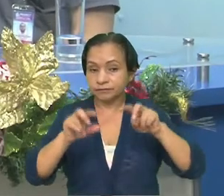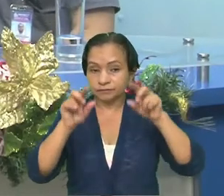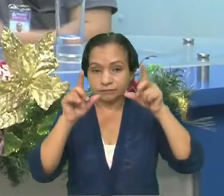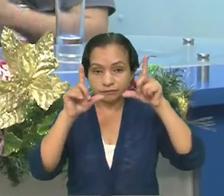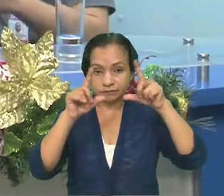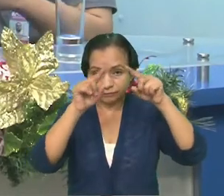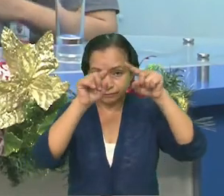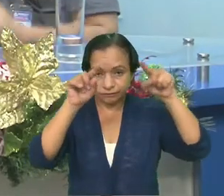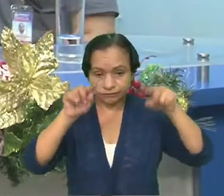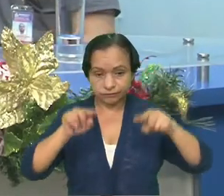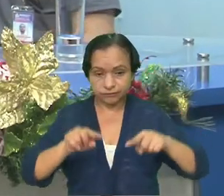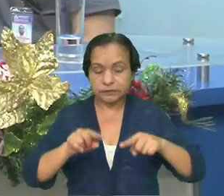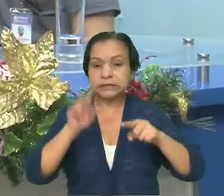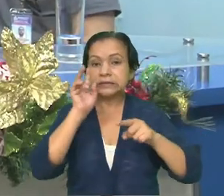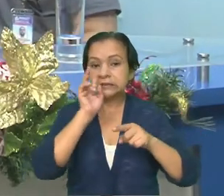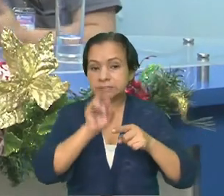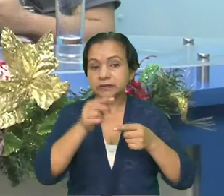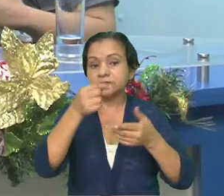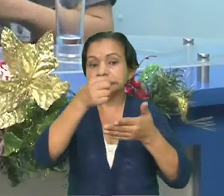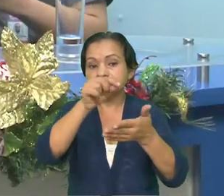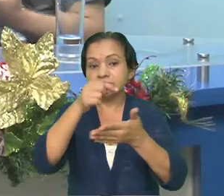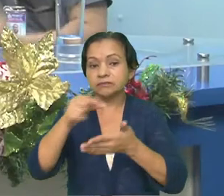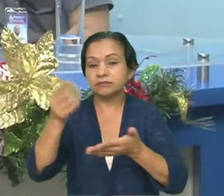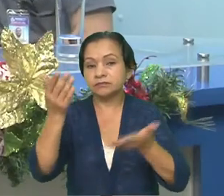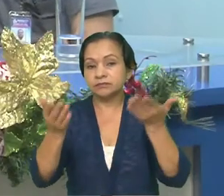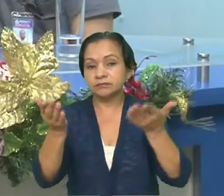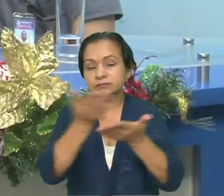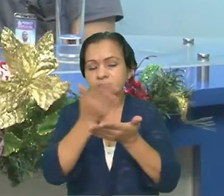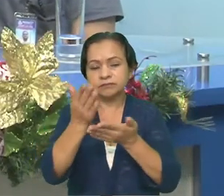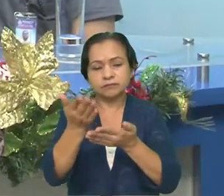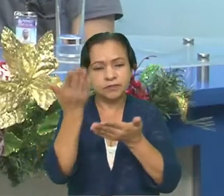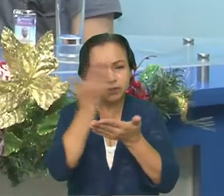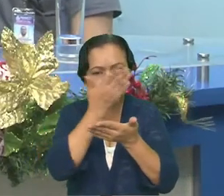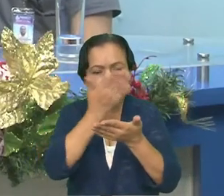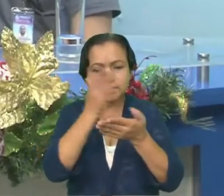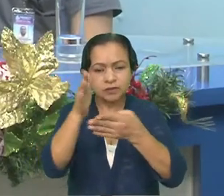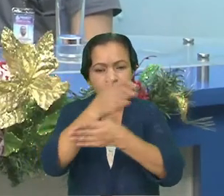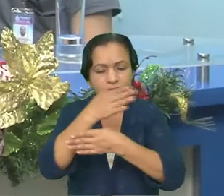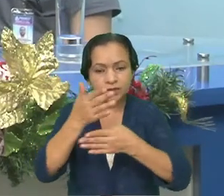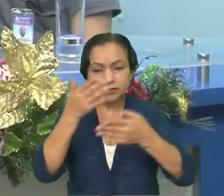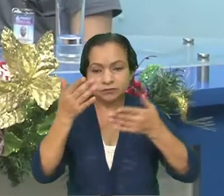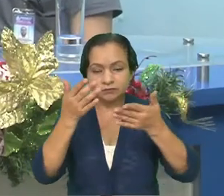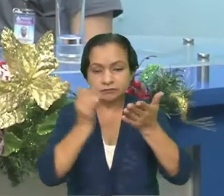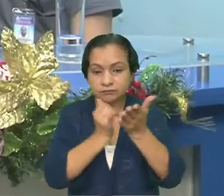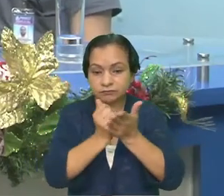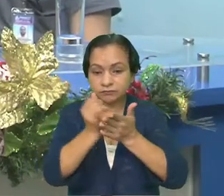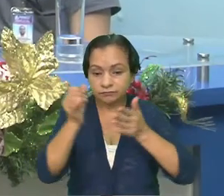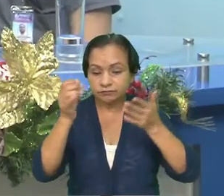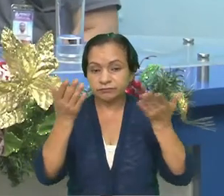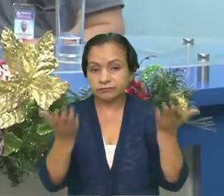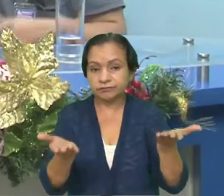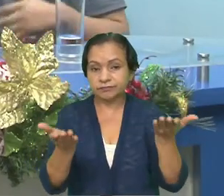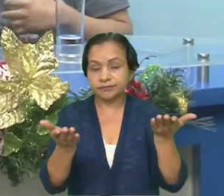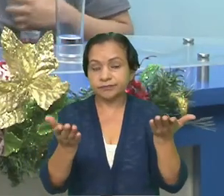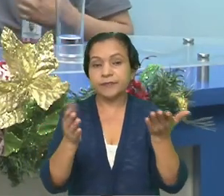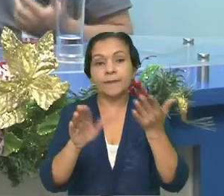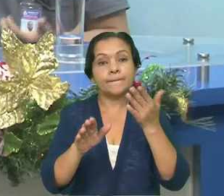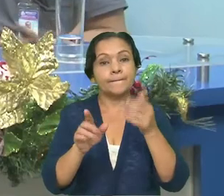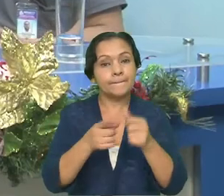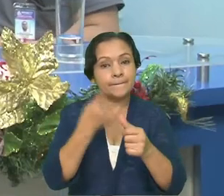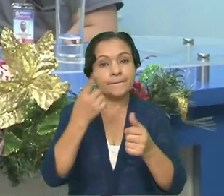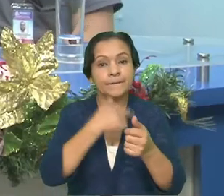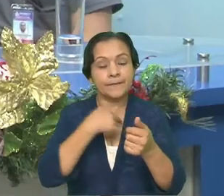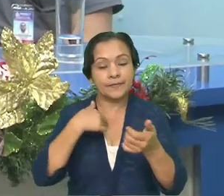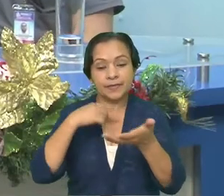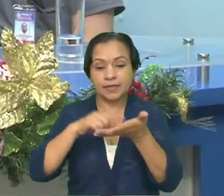y entonces se hace el diagnóstico. A veces hay que hacer algunos estudios complementarios, y una vez que se hace el diagnóstico, la primera parte